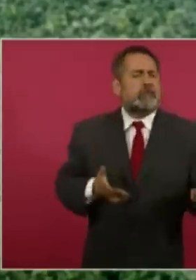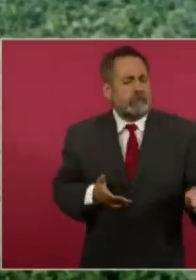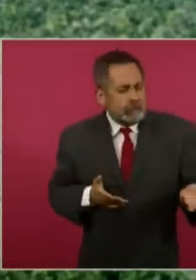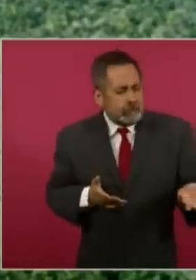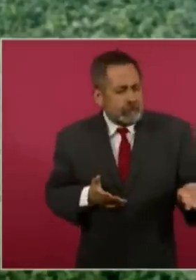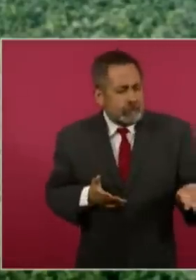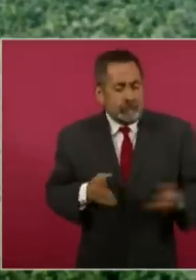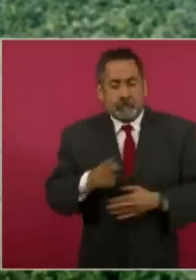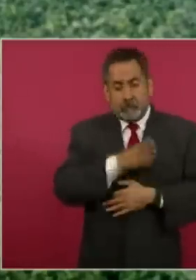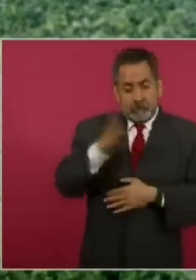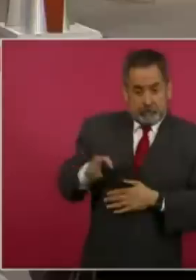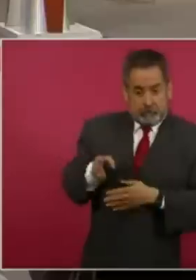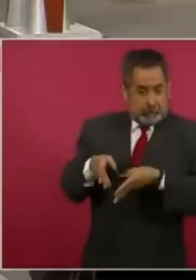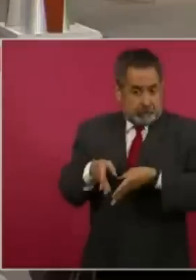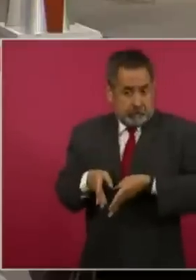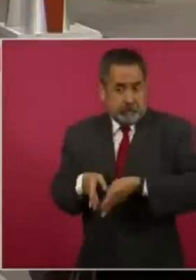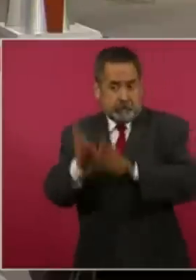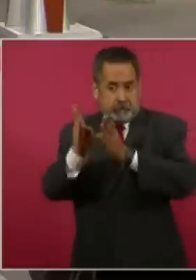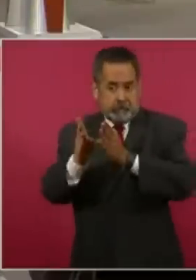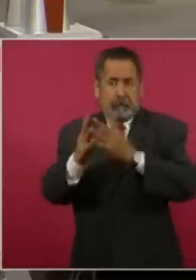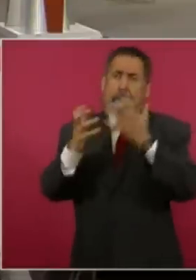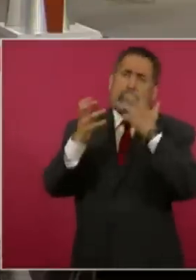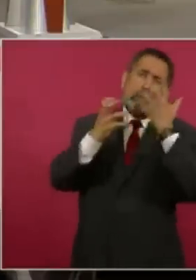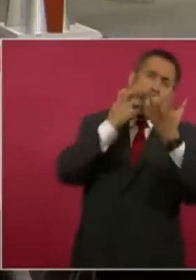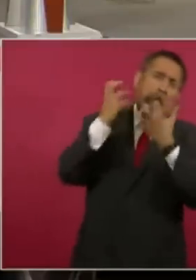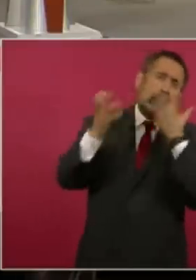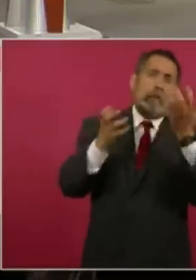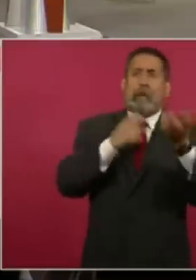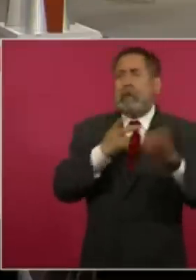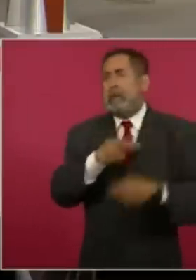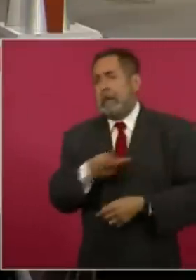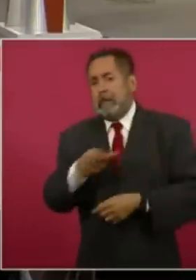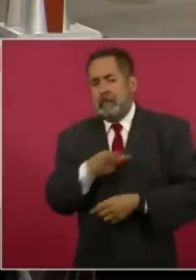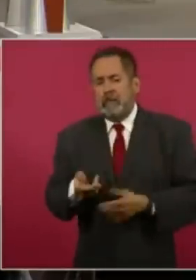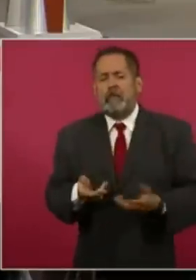que estamos hablando se están desgarrando las vestiduras